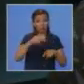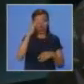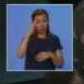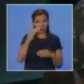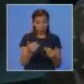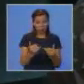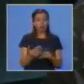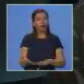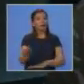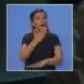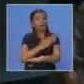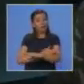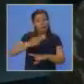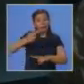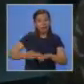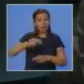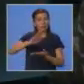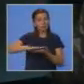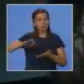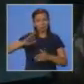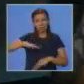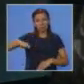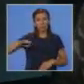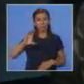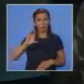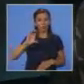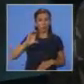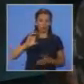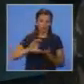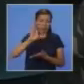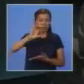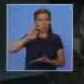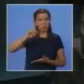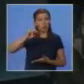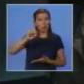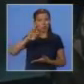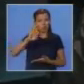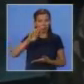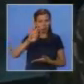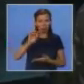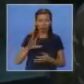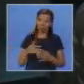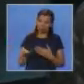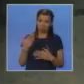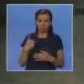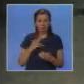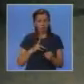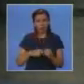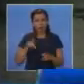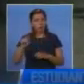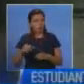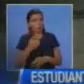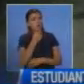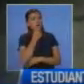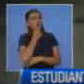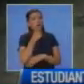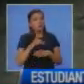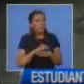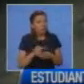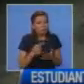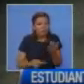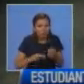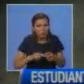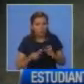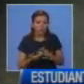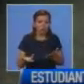Montúfar y ahora ellos miran la otra cara de la moneda desde la parte de uno como policía. Obviamente, uno de los entrenamientos